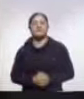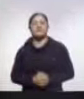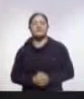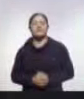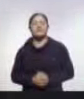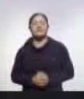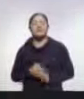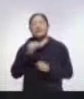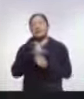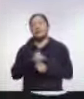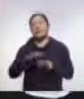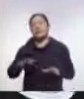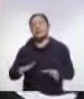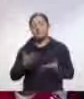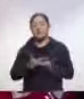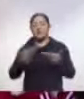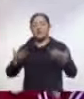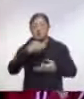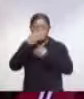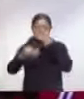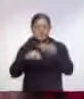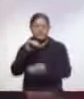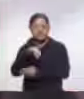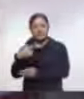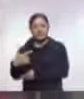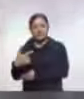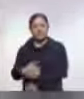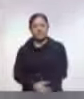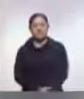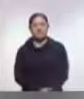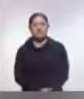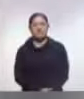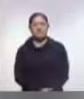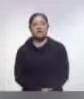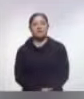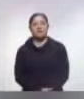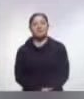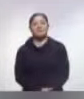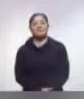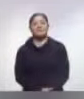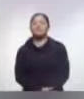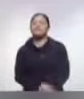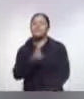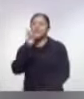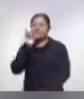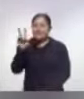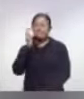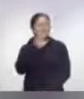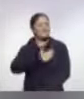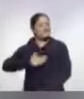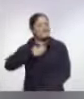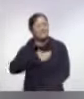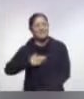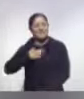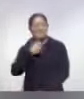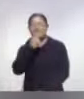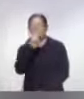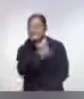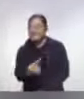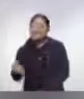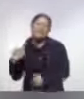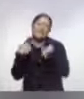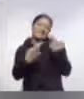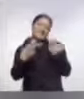Con información de Marían Gómez, Ahora Noticias. Ya nos veíamos muy contentos estos pequeñitos con estos